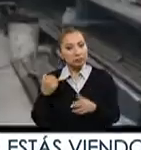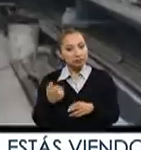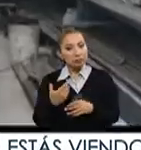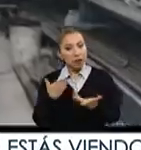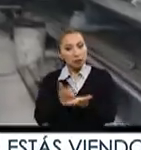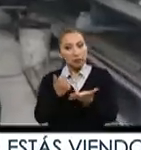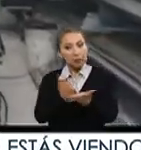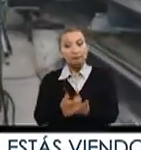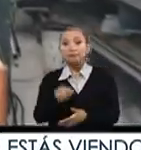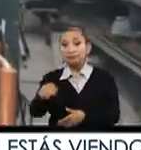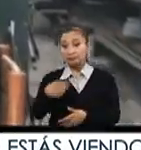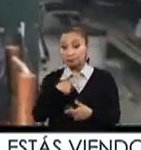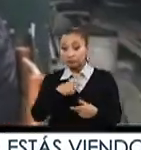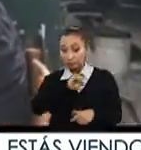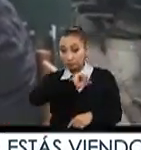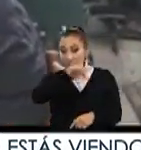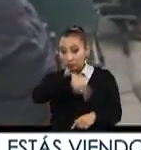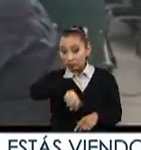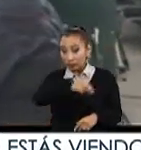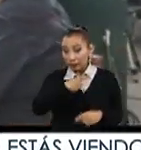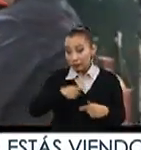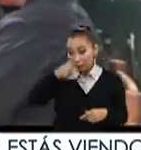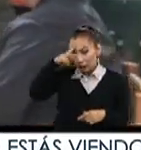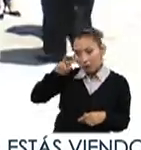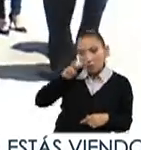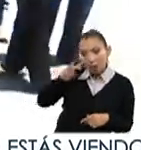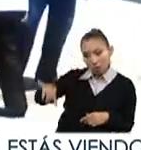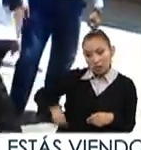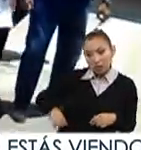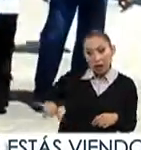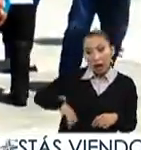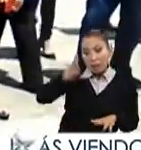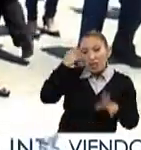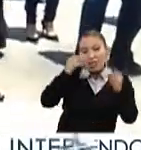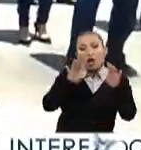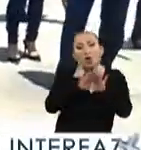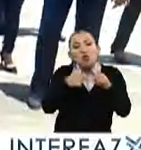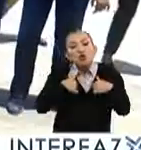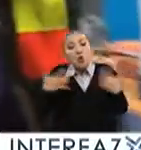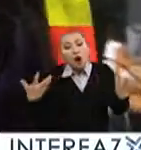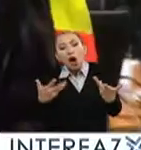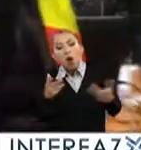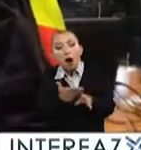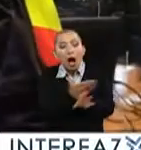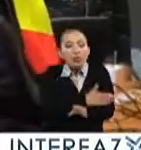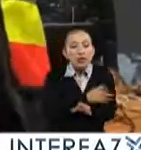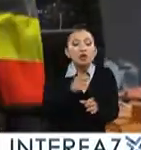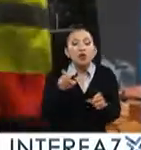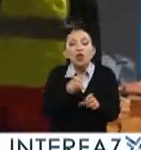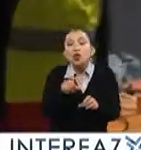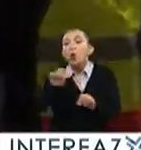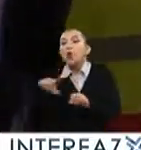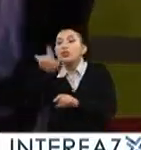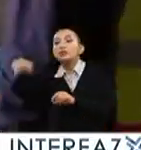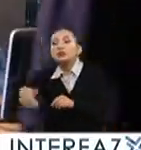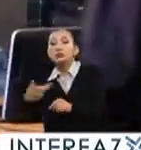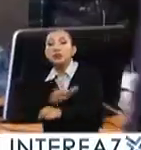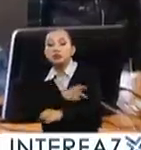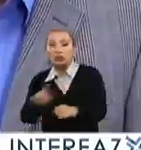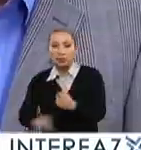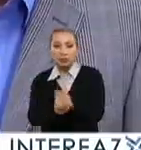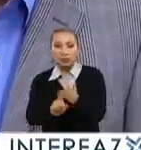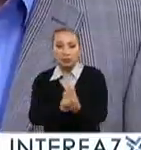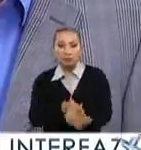atención. De acuerdo con los especialistas, los mexicanos muestran interés en aprender qué hacer antes, durante y después de un